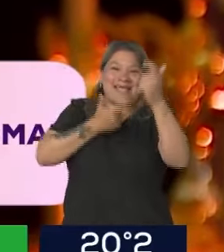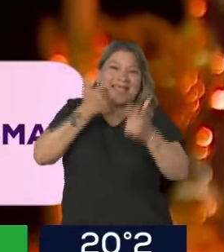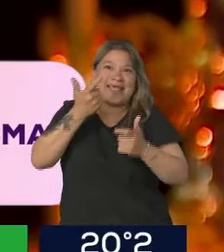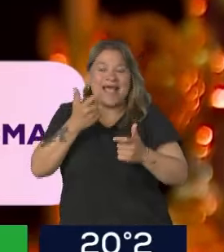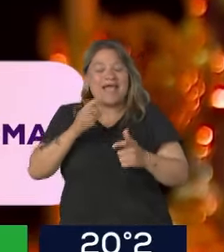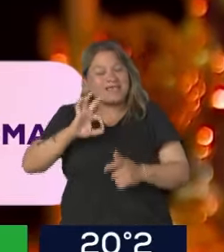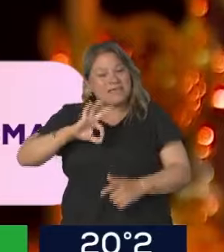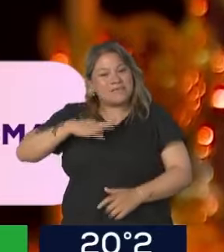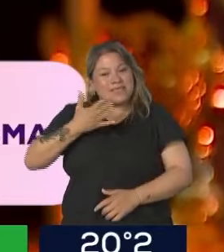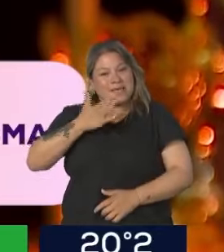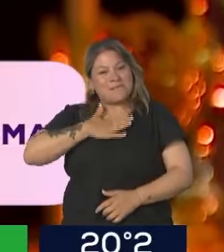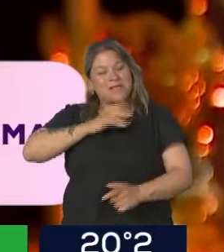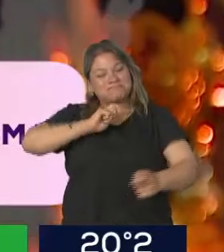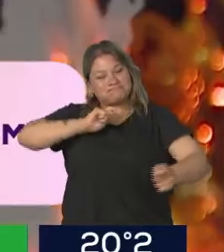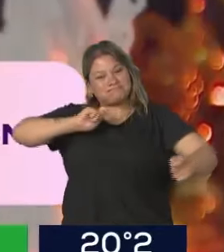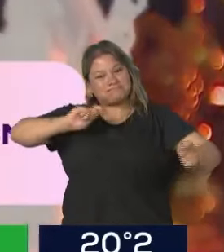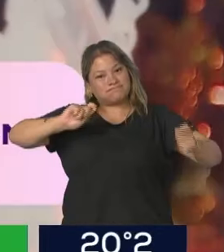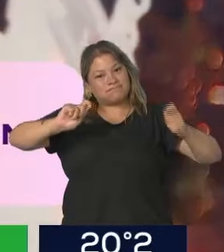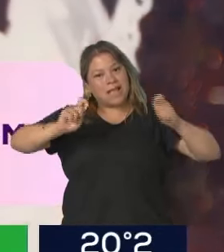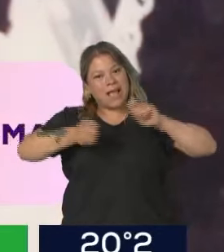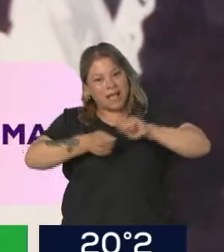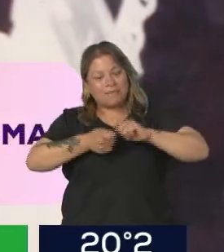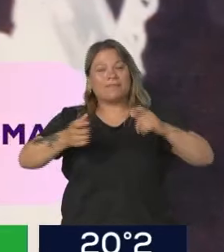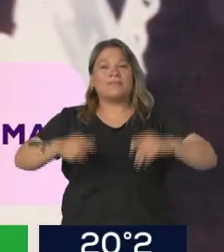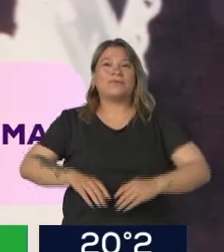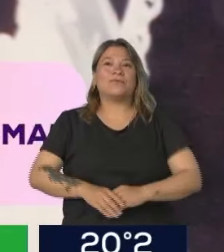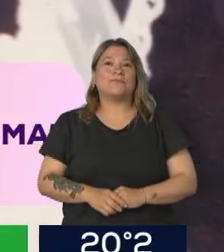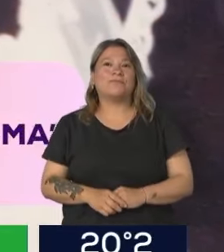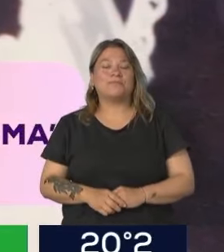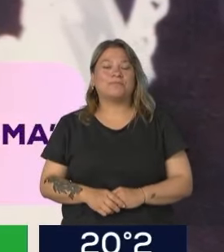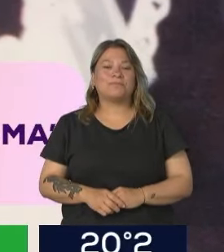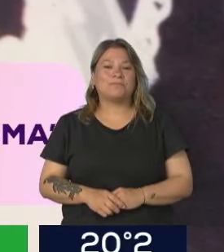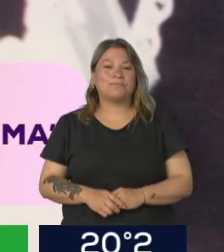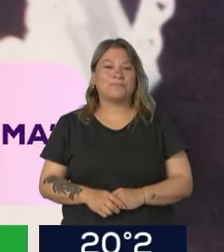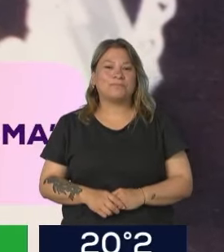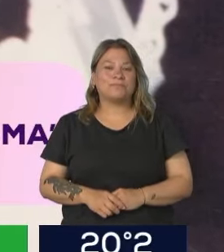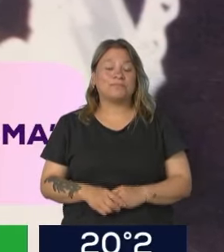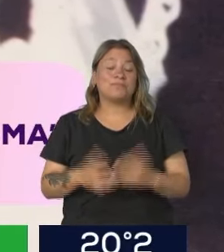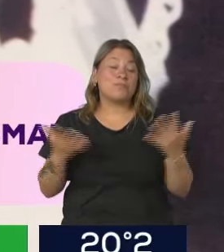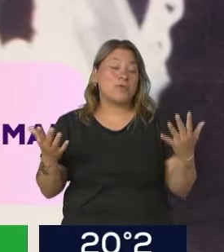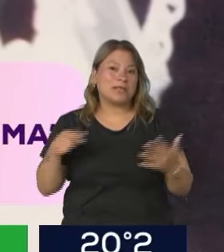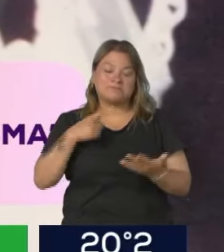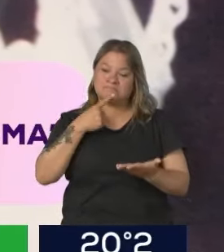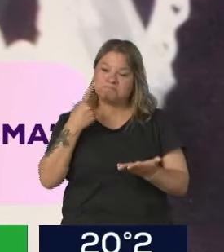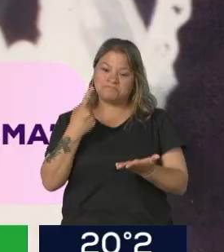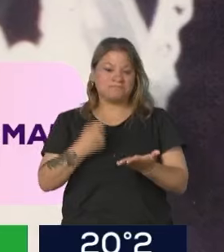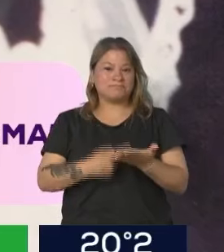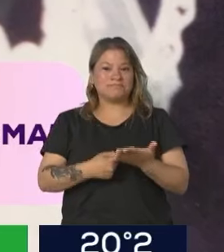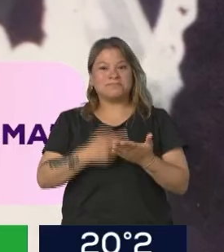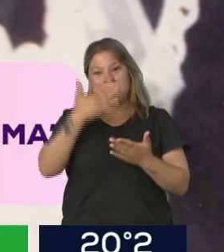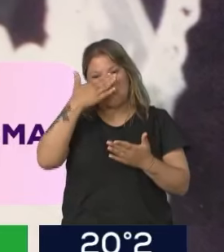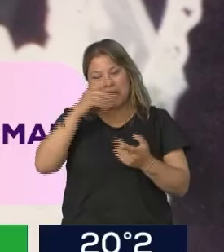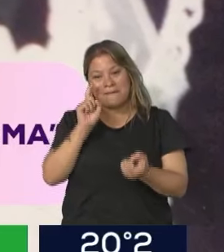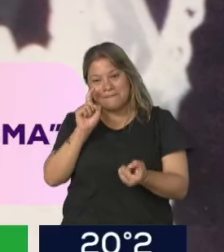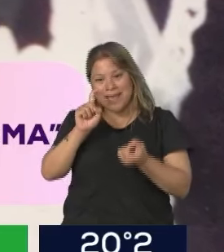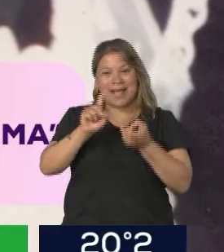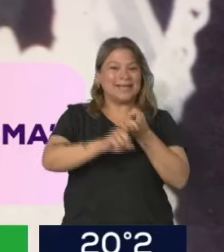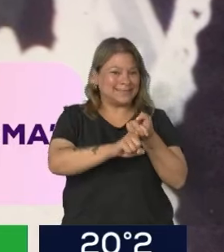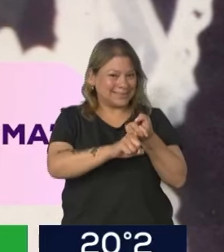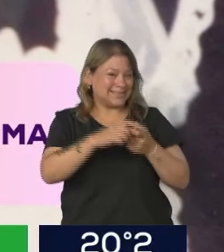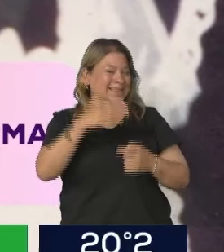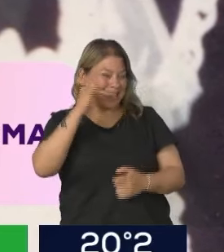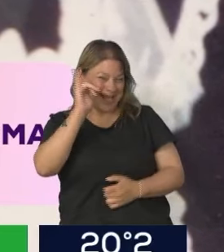cambió todo mi estilo de vida y bueno, y ahí decidí, después me casé, viste que te comenté que